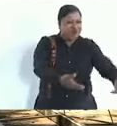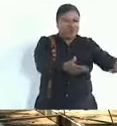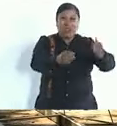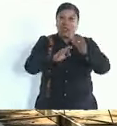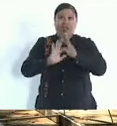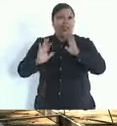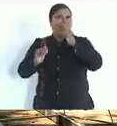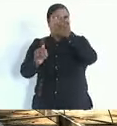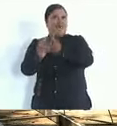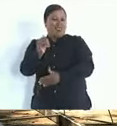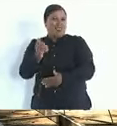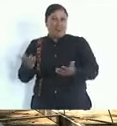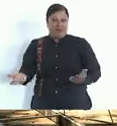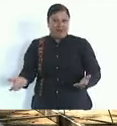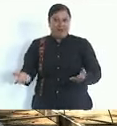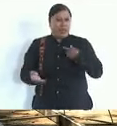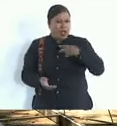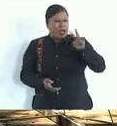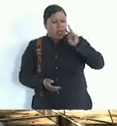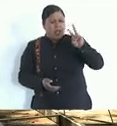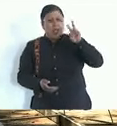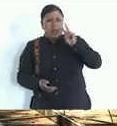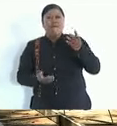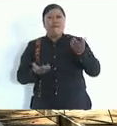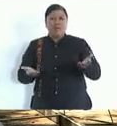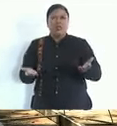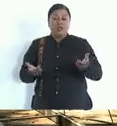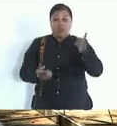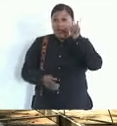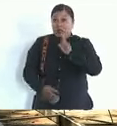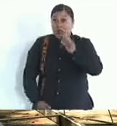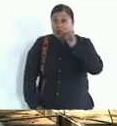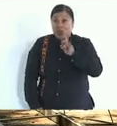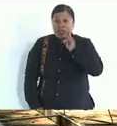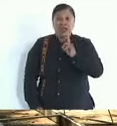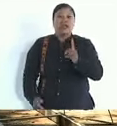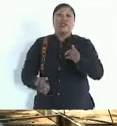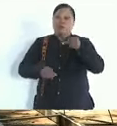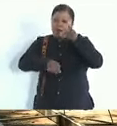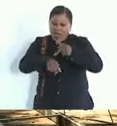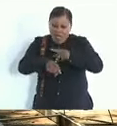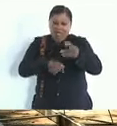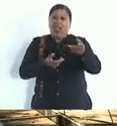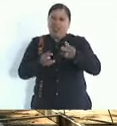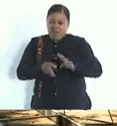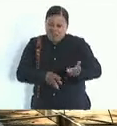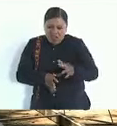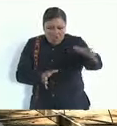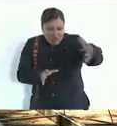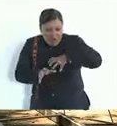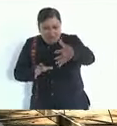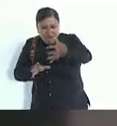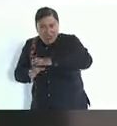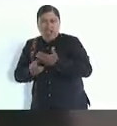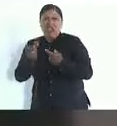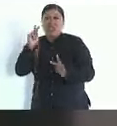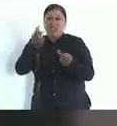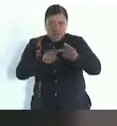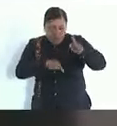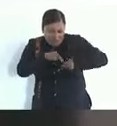una etapa. Hemos visto con emoción a las mujeres seleccionando piedras de río, deshiervando, empujando